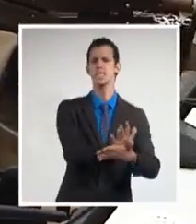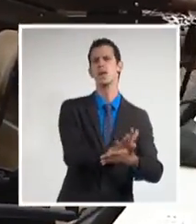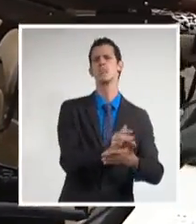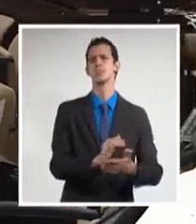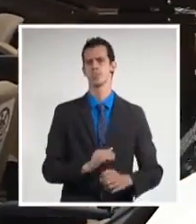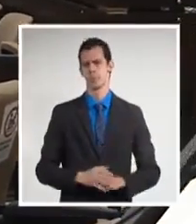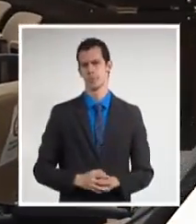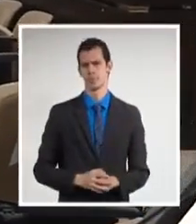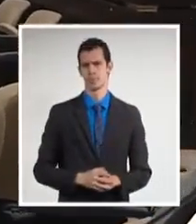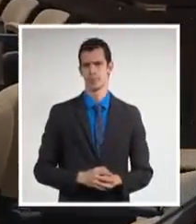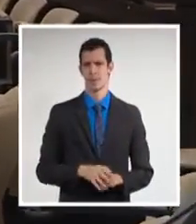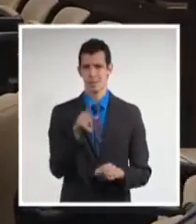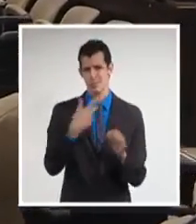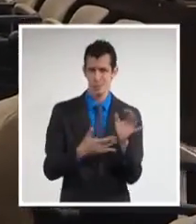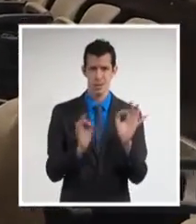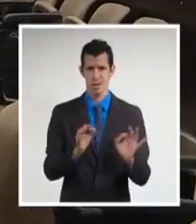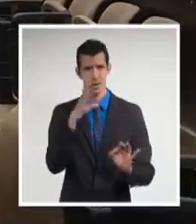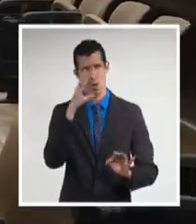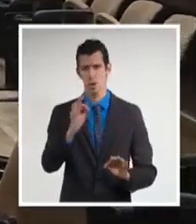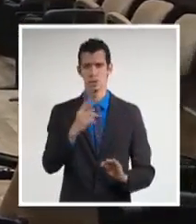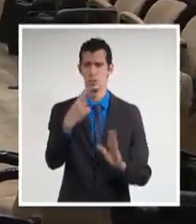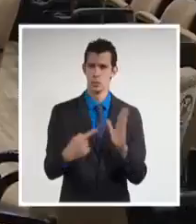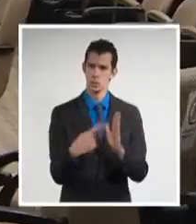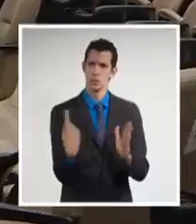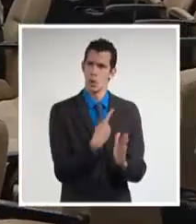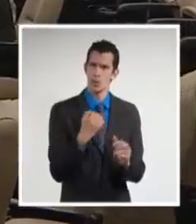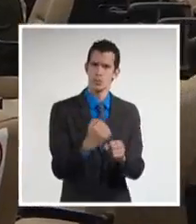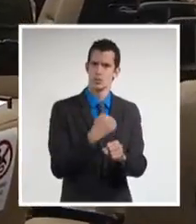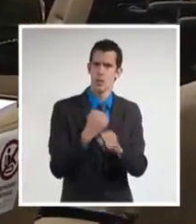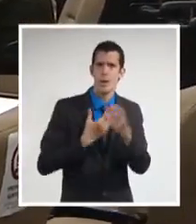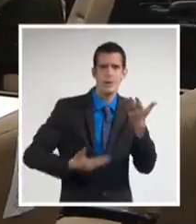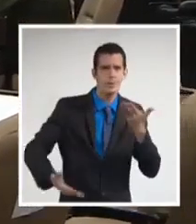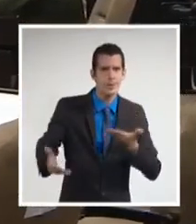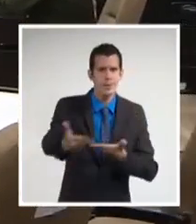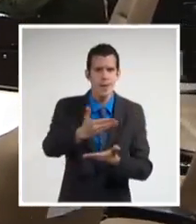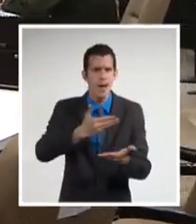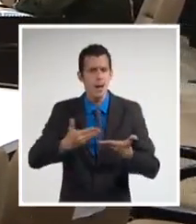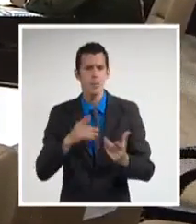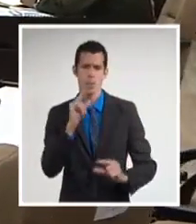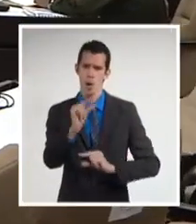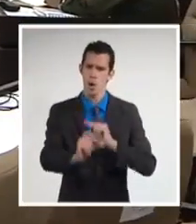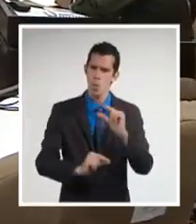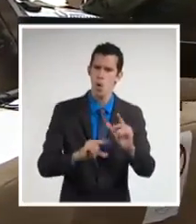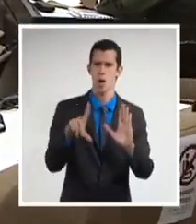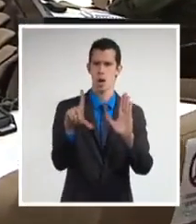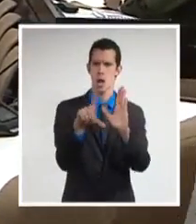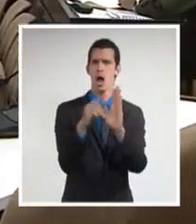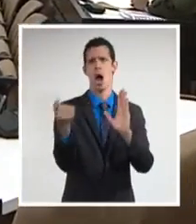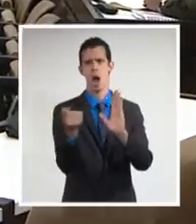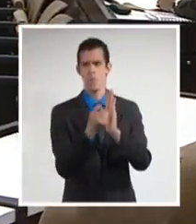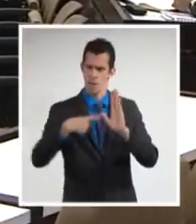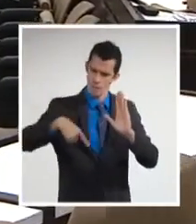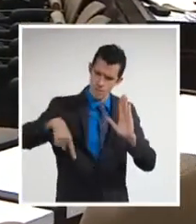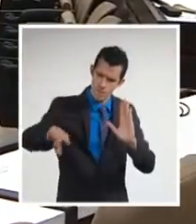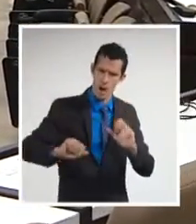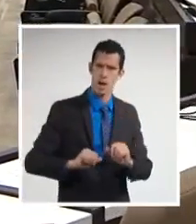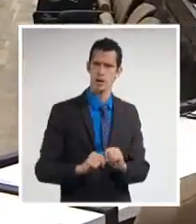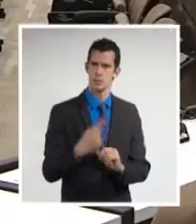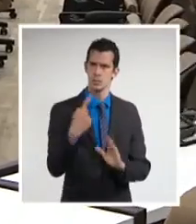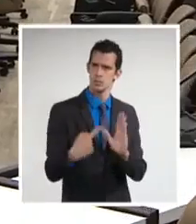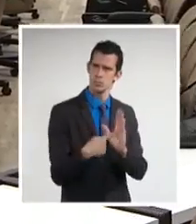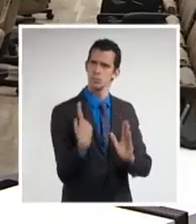persuasión, conscientes de que saldremos fortalecidos de ese ejercicio de democracia real que nos desafía a entrenarnos más y mejor en